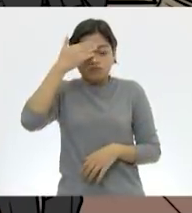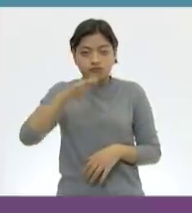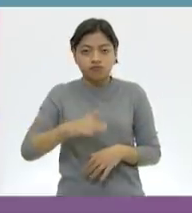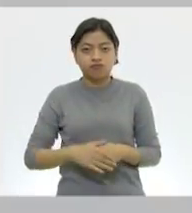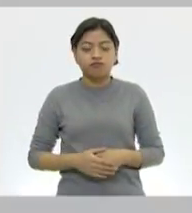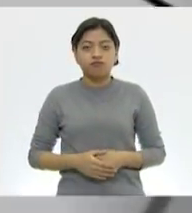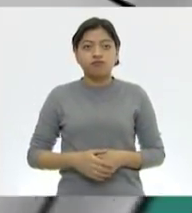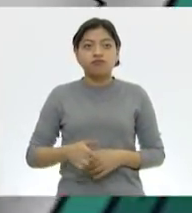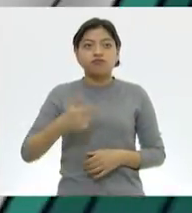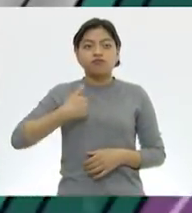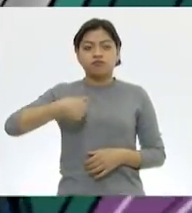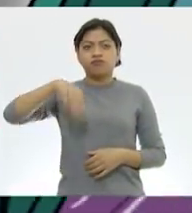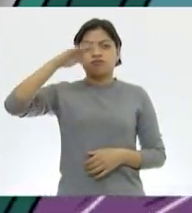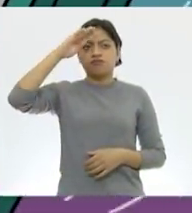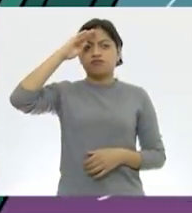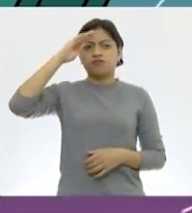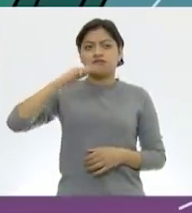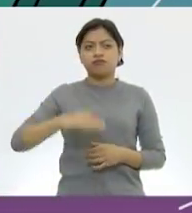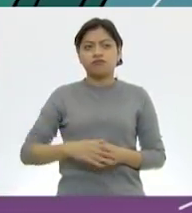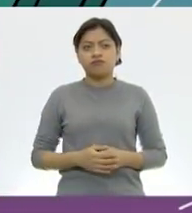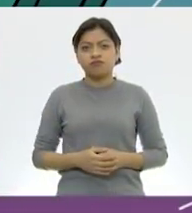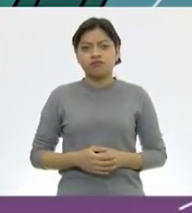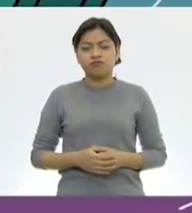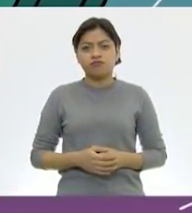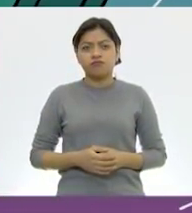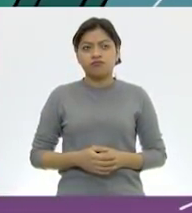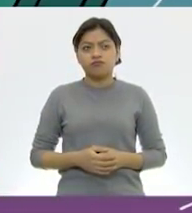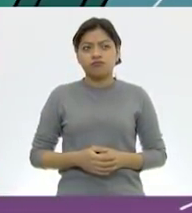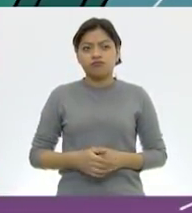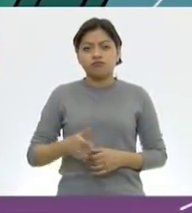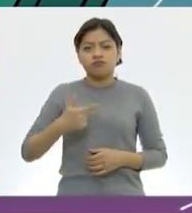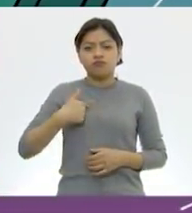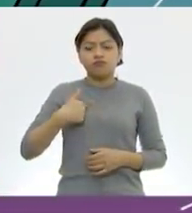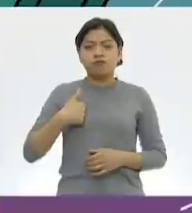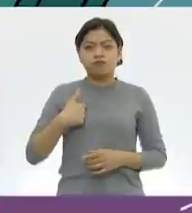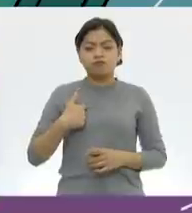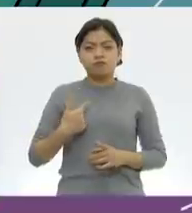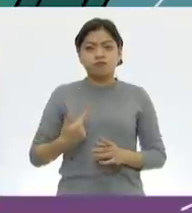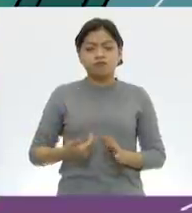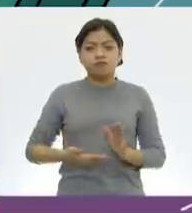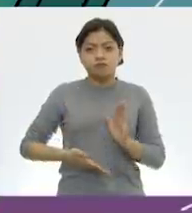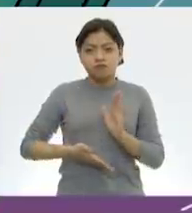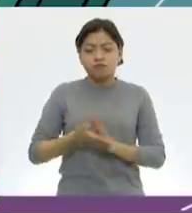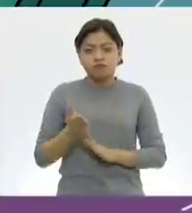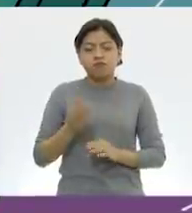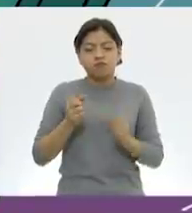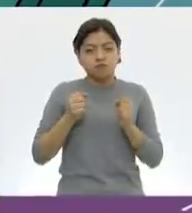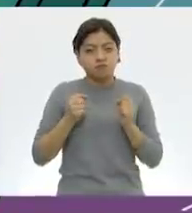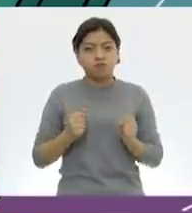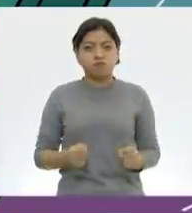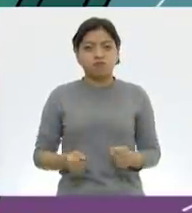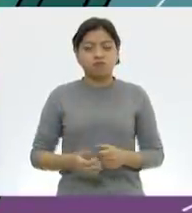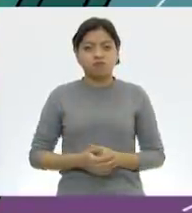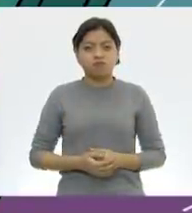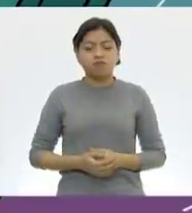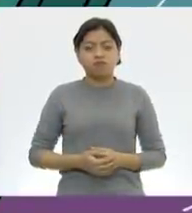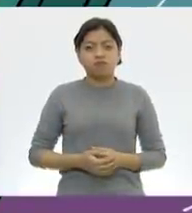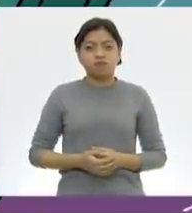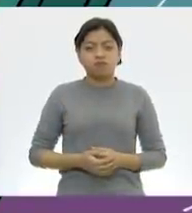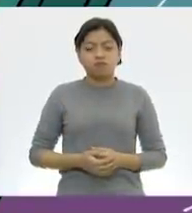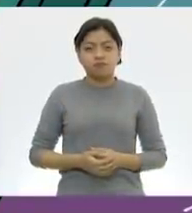Fue entonces cuando pensé: «Me llevará sin duda». «En efecto»,